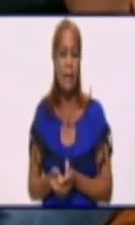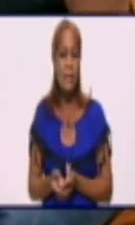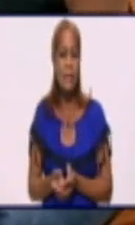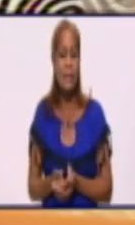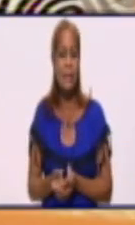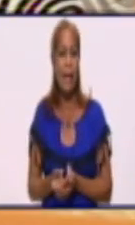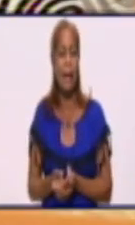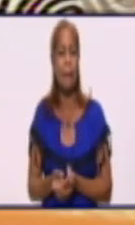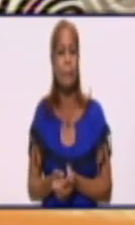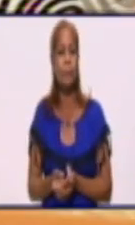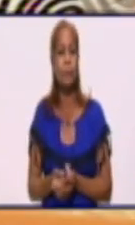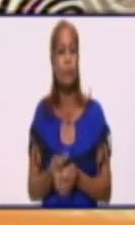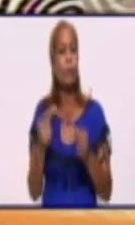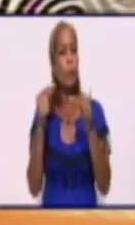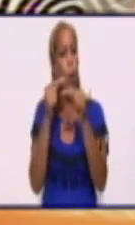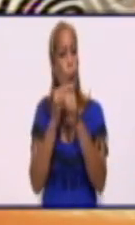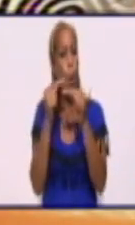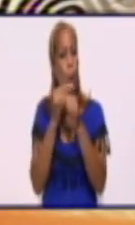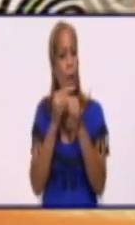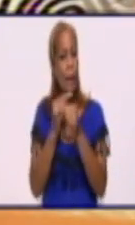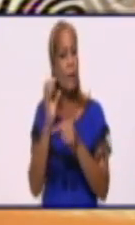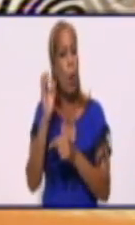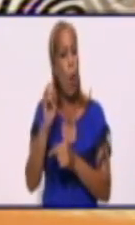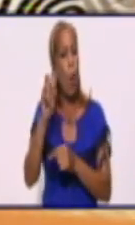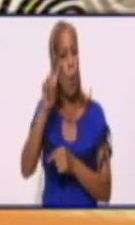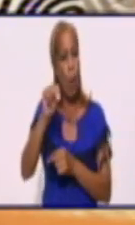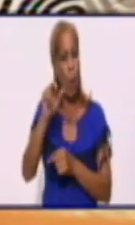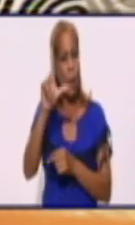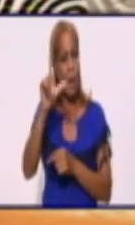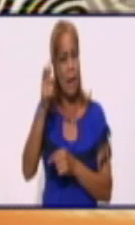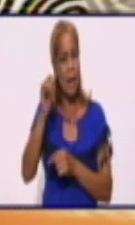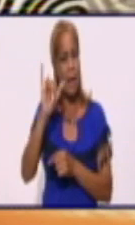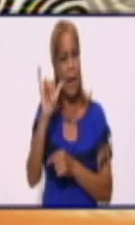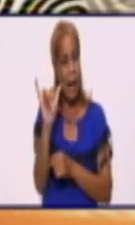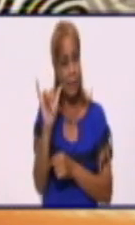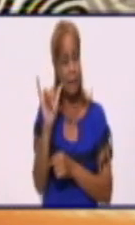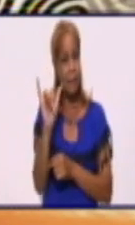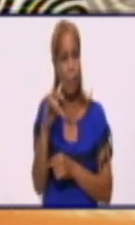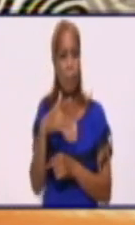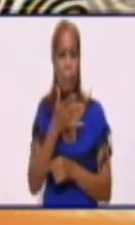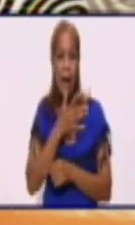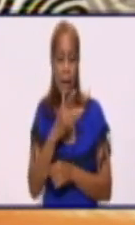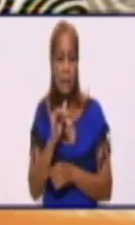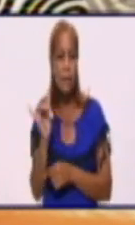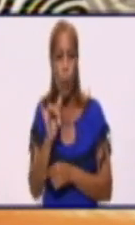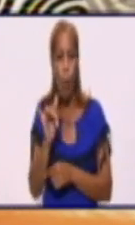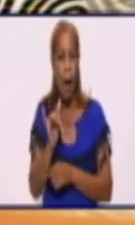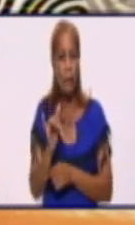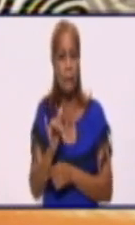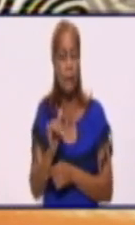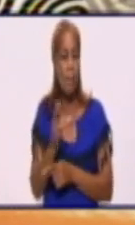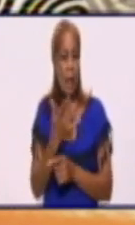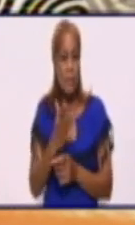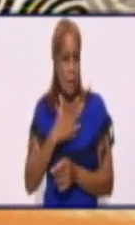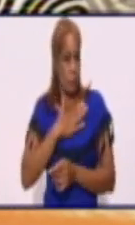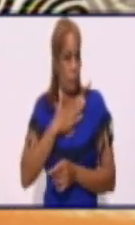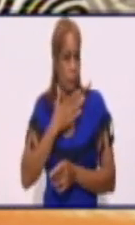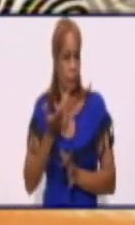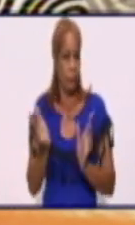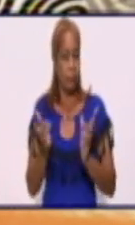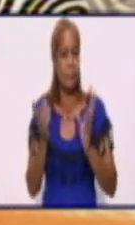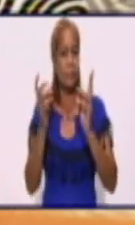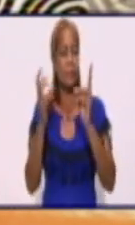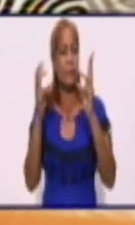redes. Sí, mira, a ver, es importantísimo cuando los artistas nos volcamos a esta tarea de buscar qué hacer para las